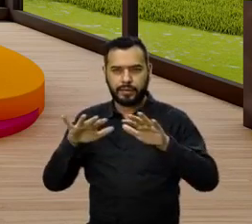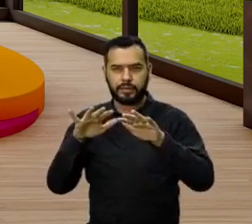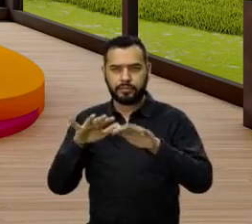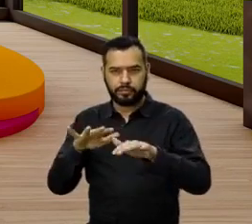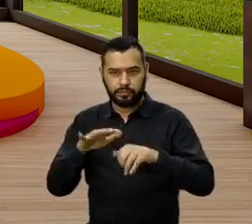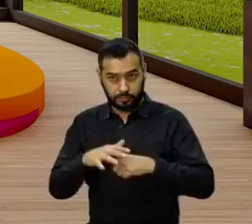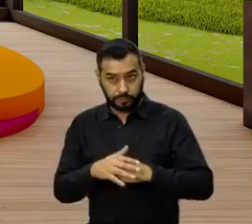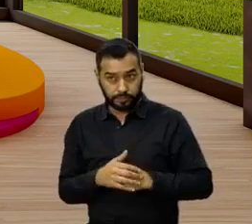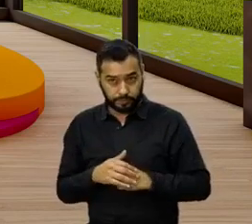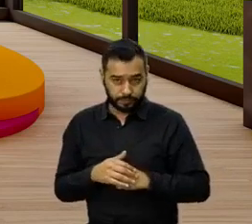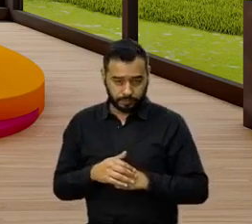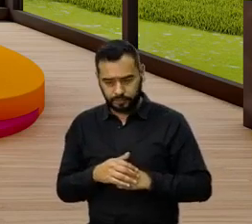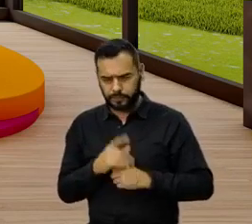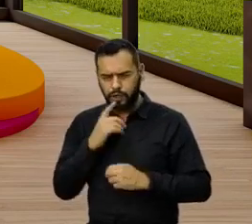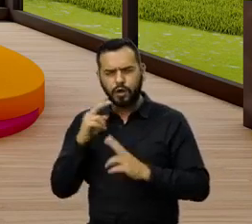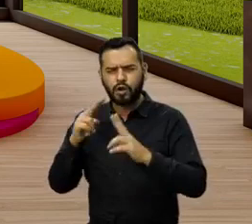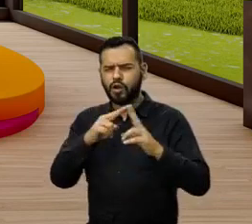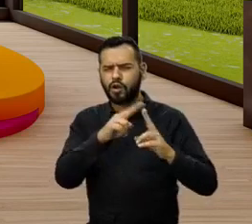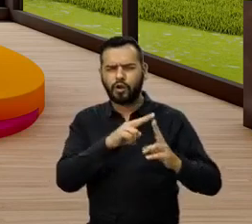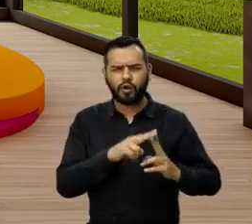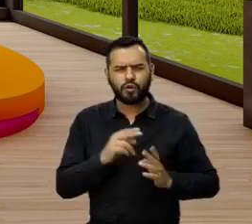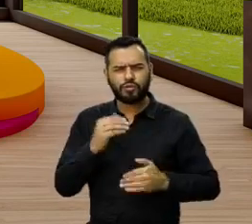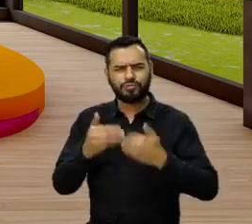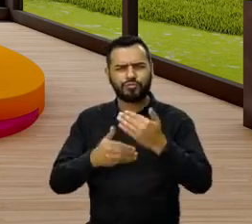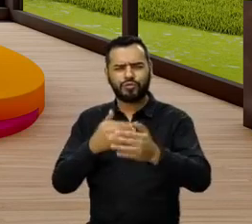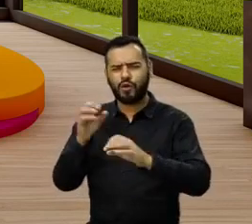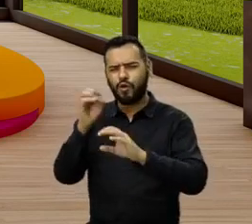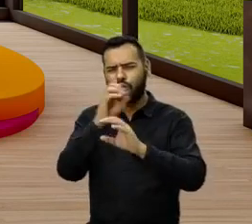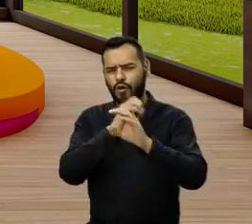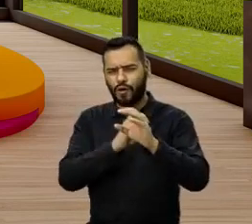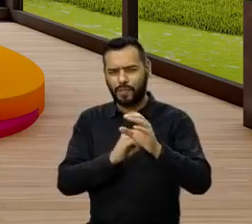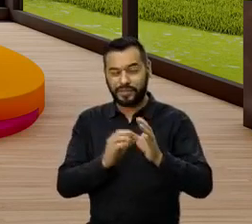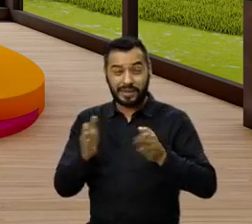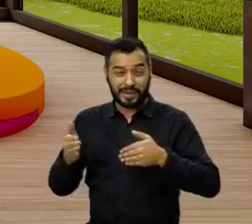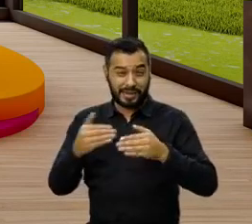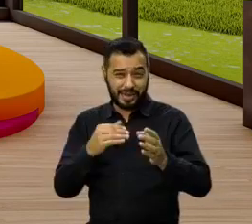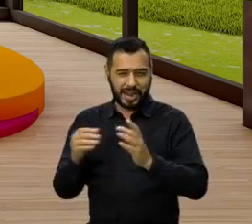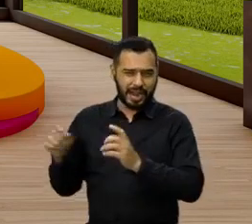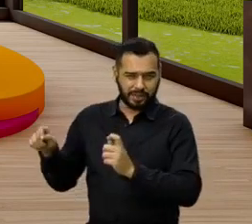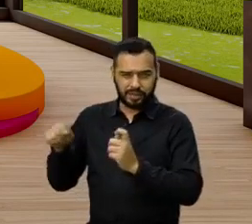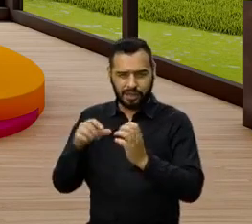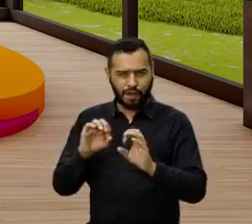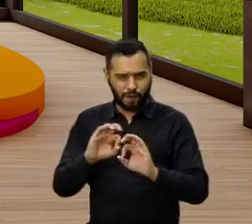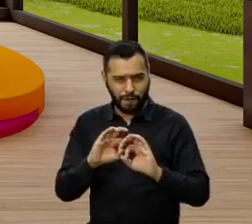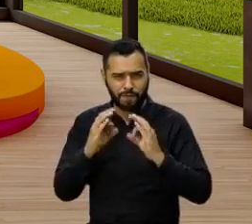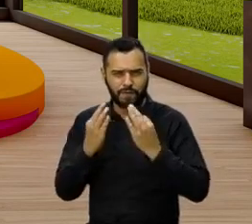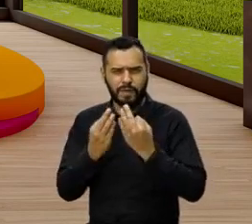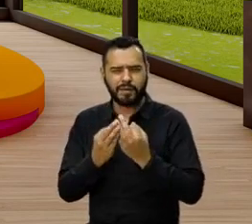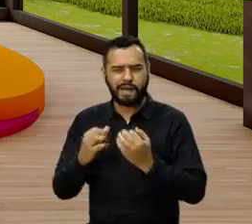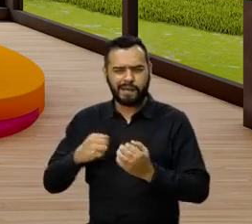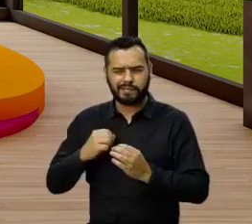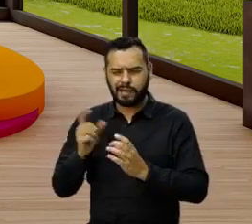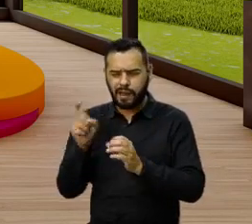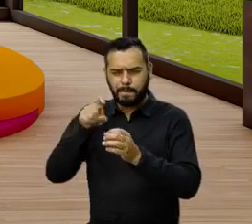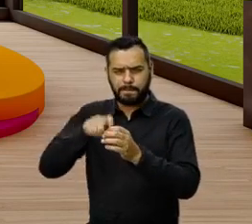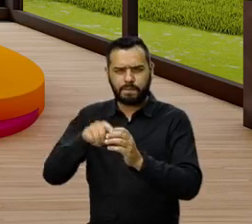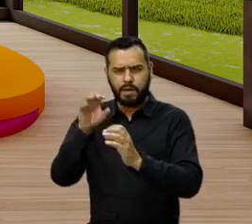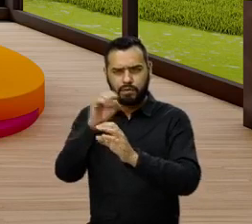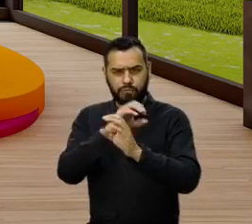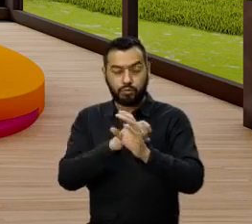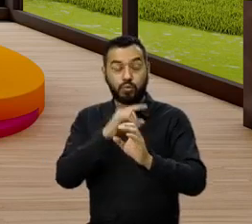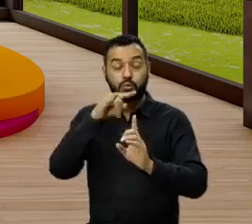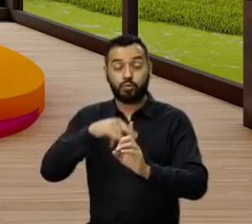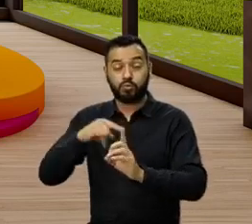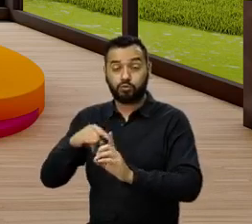sobre todo por conectarse para conocer todo lo que compensaba la caja de compensación familiar tiene para sus afiliados para sus